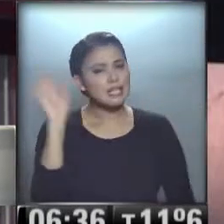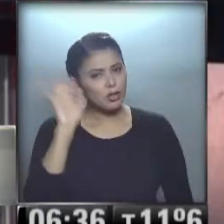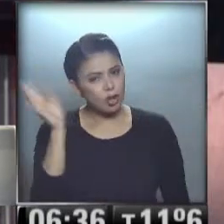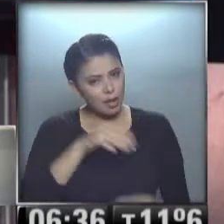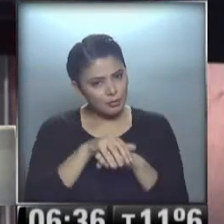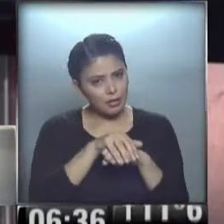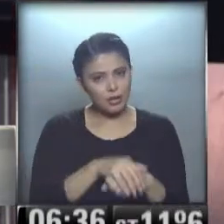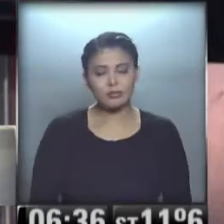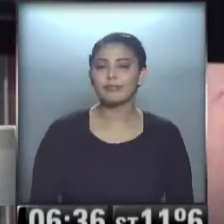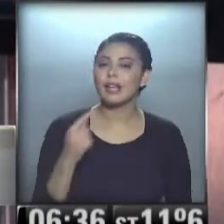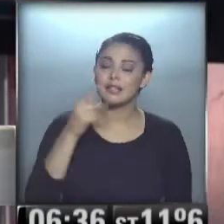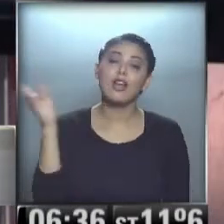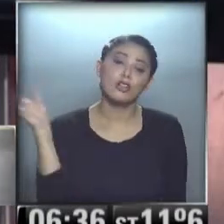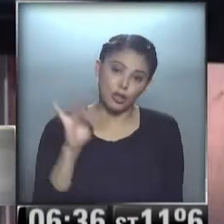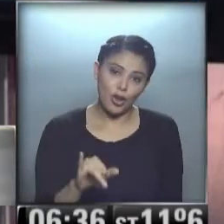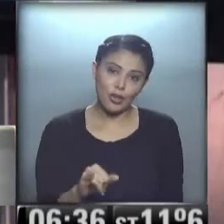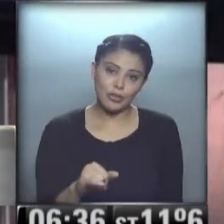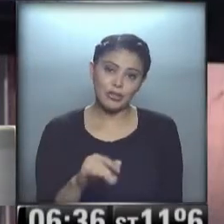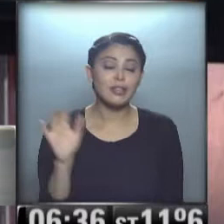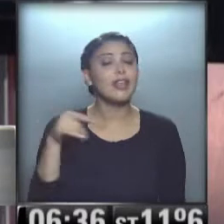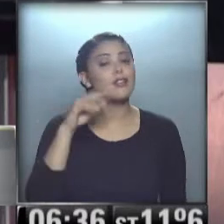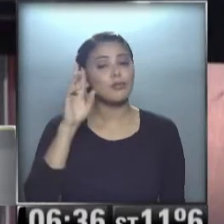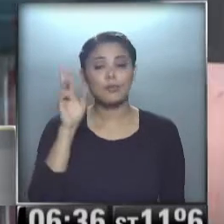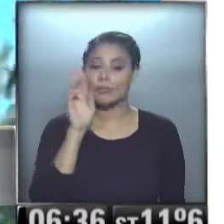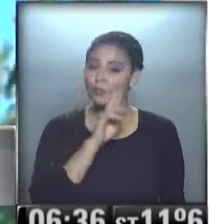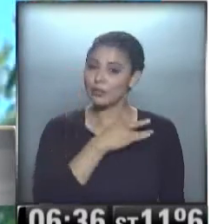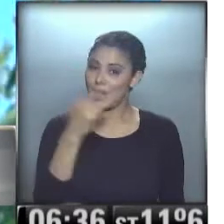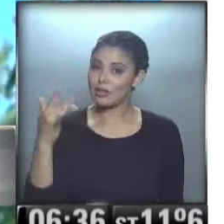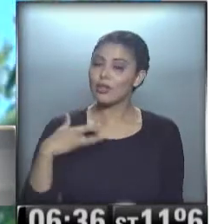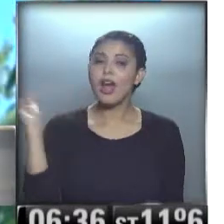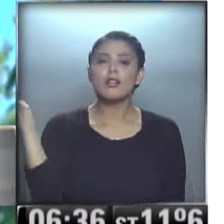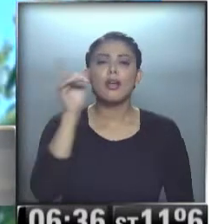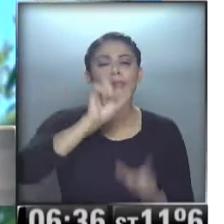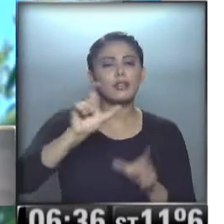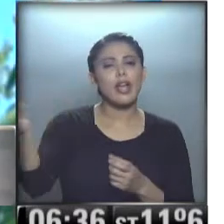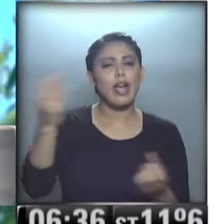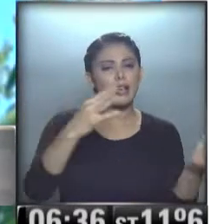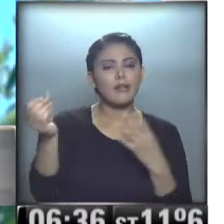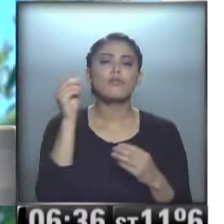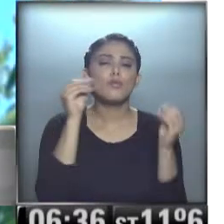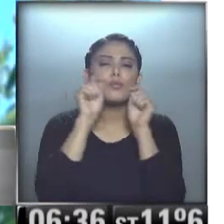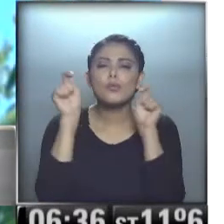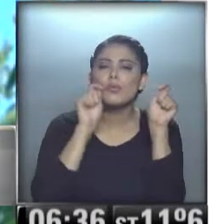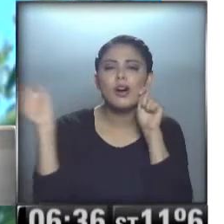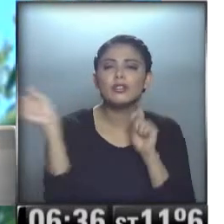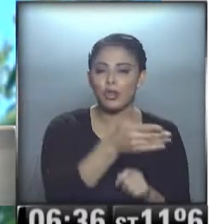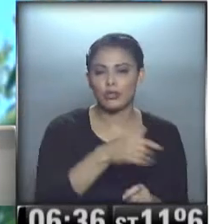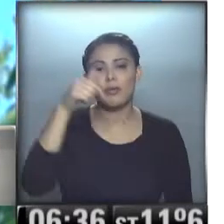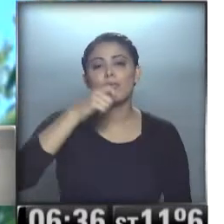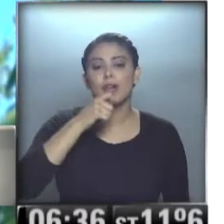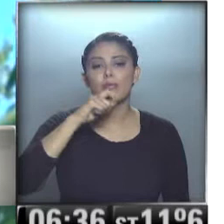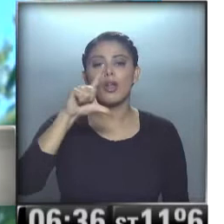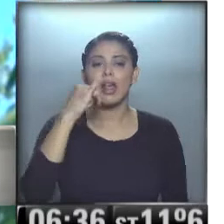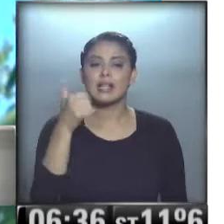los amigos? Como todos los días, señora, todos los que nos escriben, besos a todos. Lázaro Escobar es